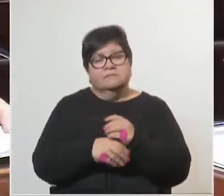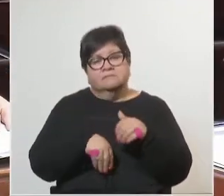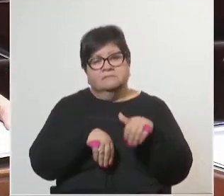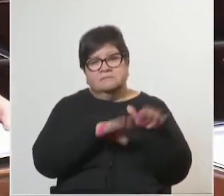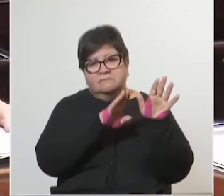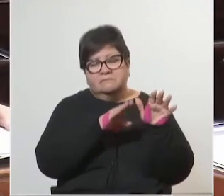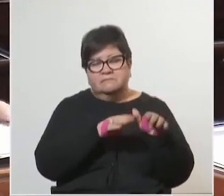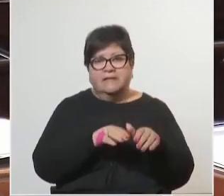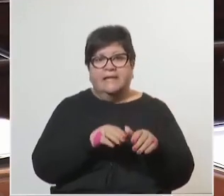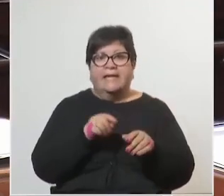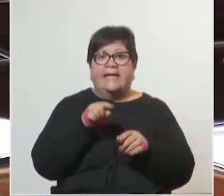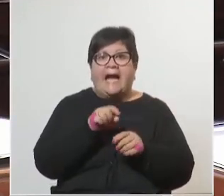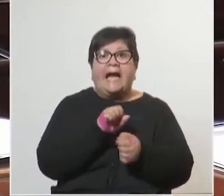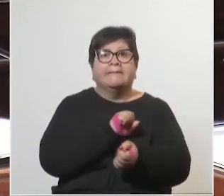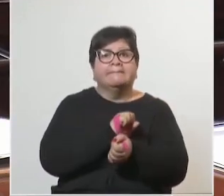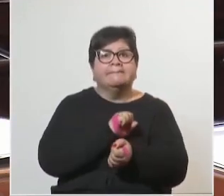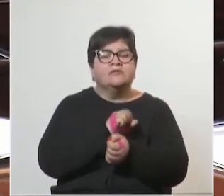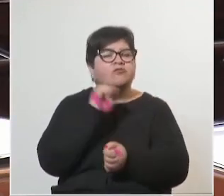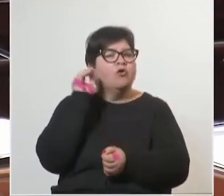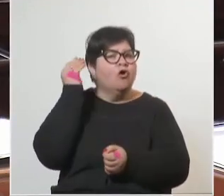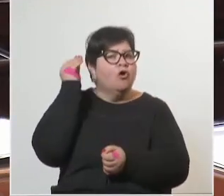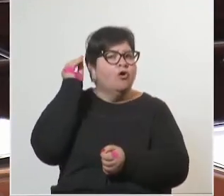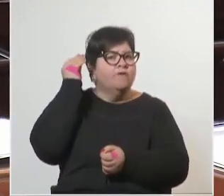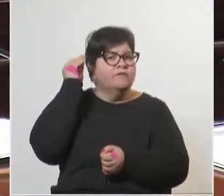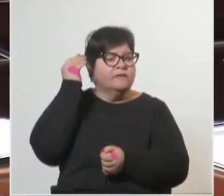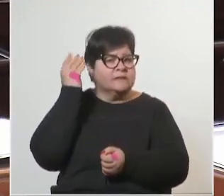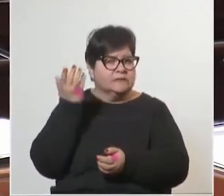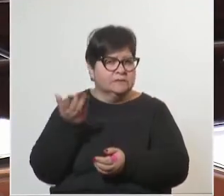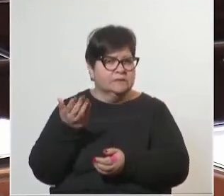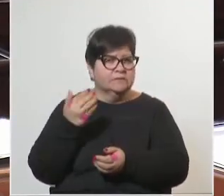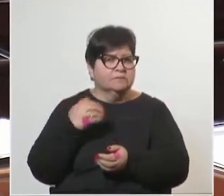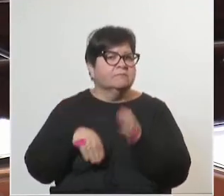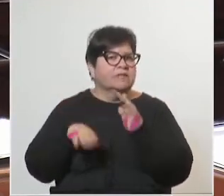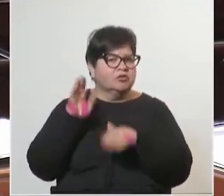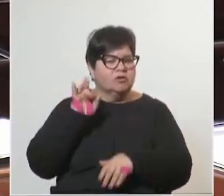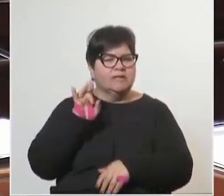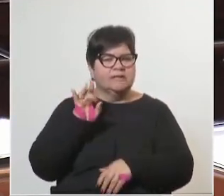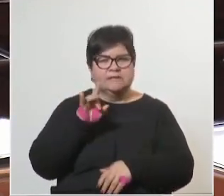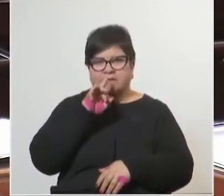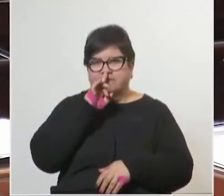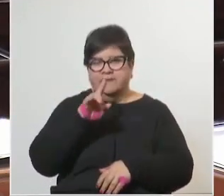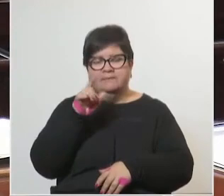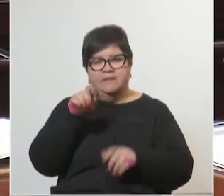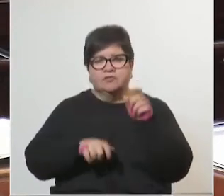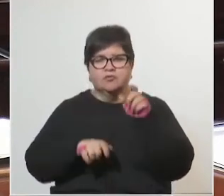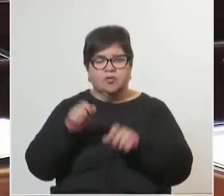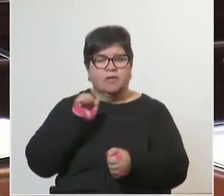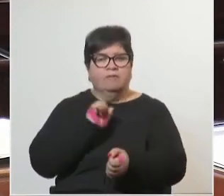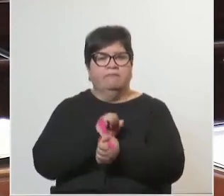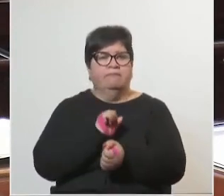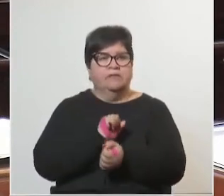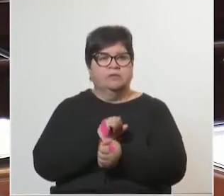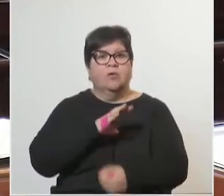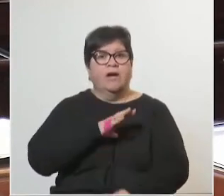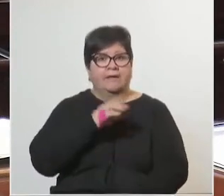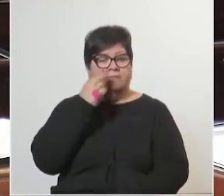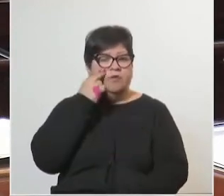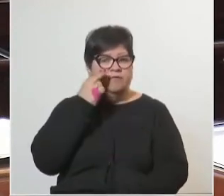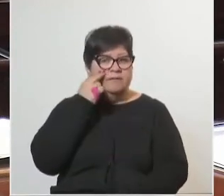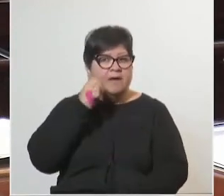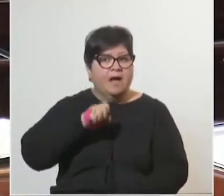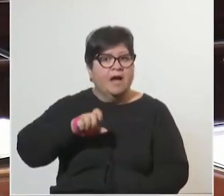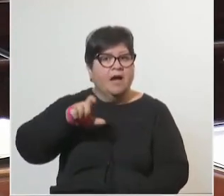existen fundamentalmente presos jóvenes, la mayor parte de las 15.000 personas, y ese es otro problema, el aumento